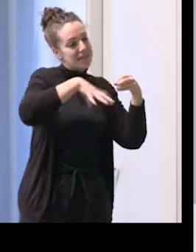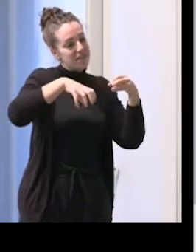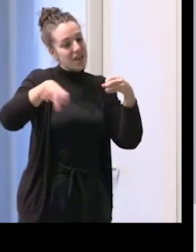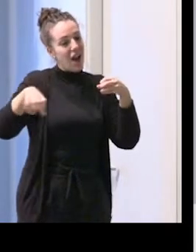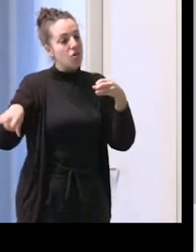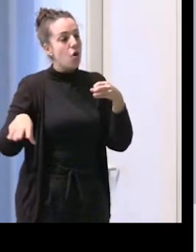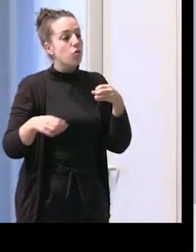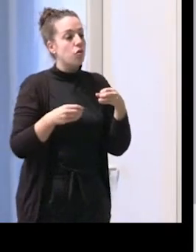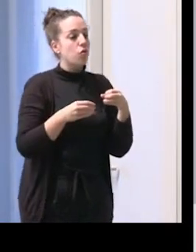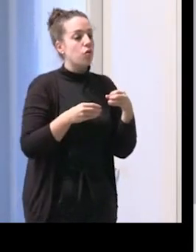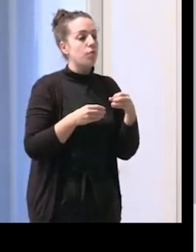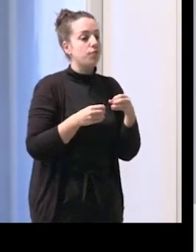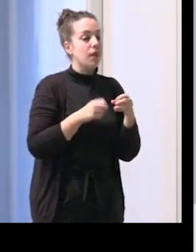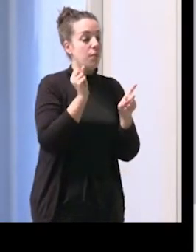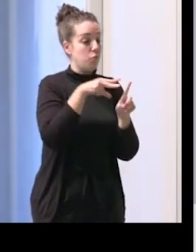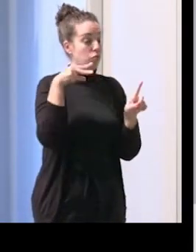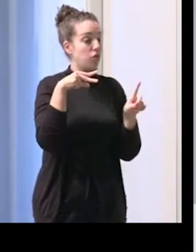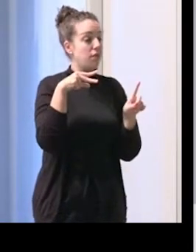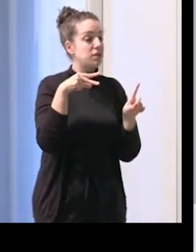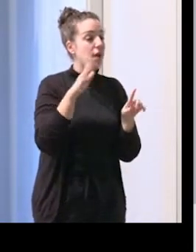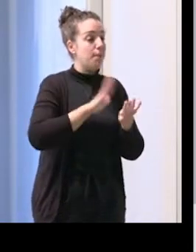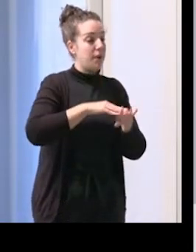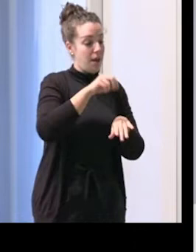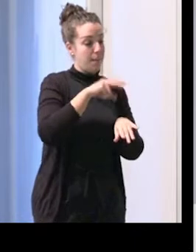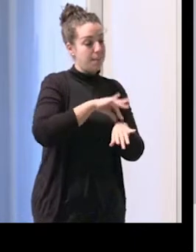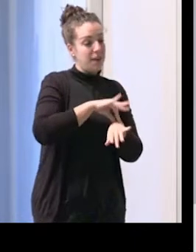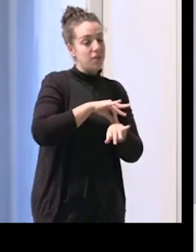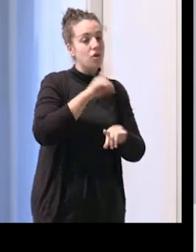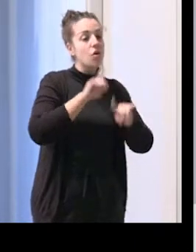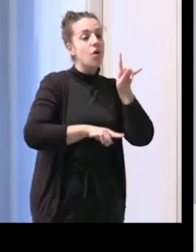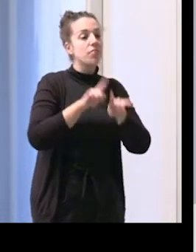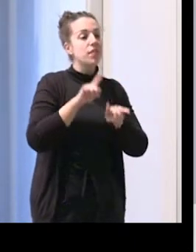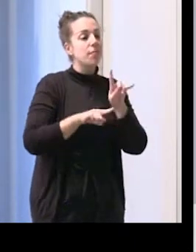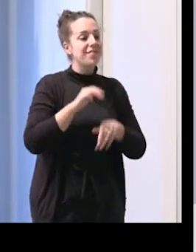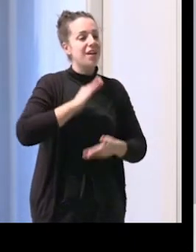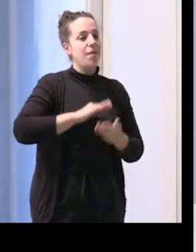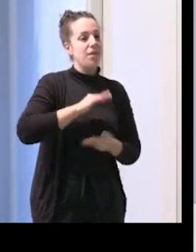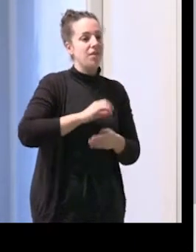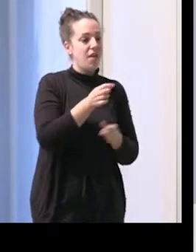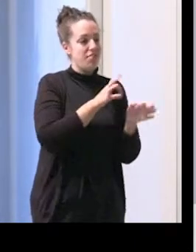desde el punto de vista biológico y biomédico es según la capacidad de estas células